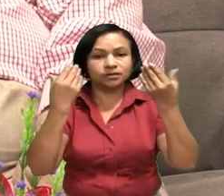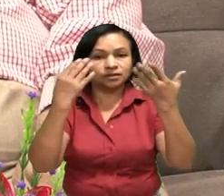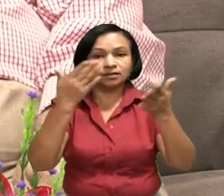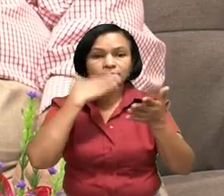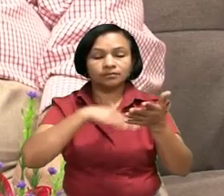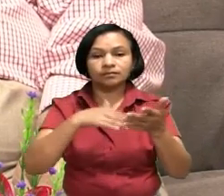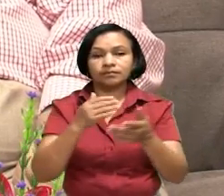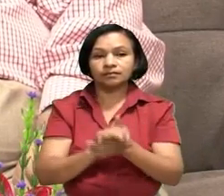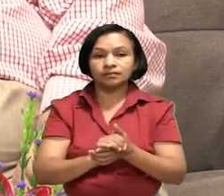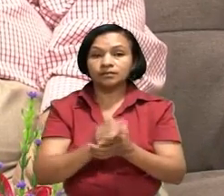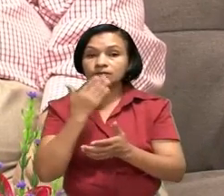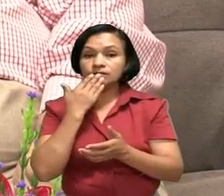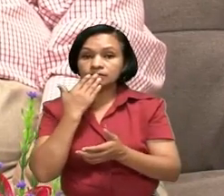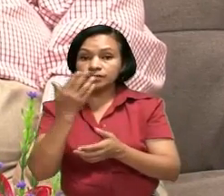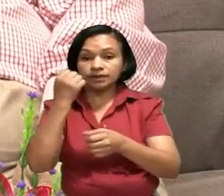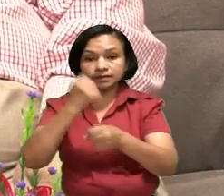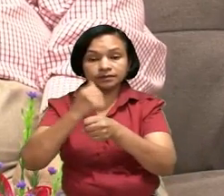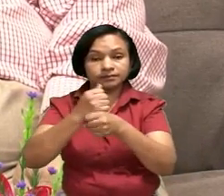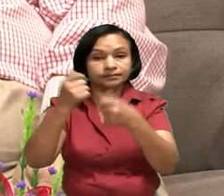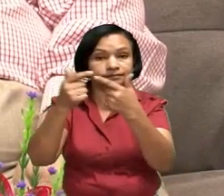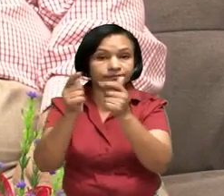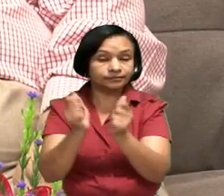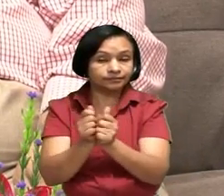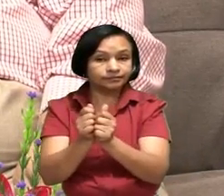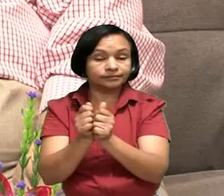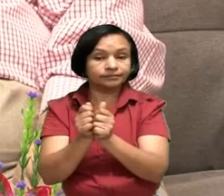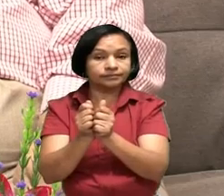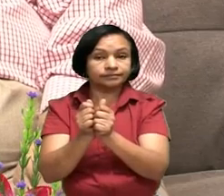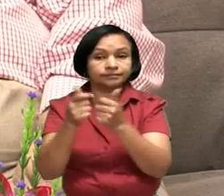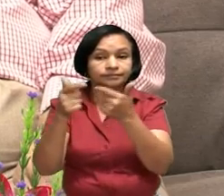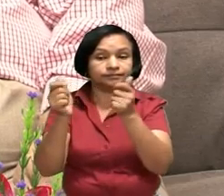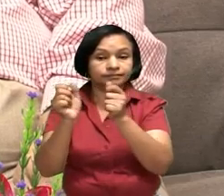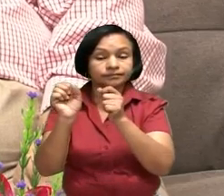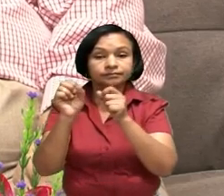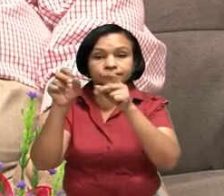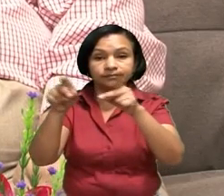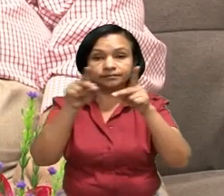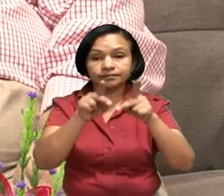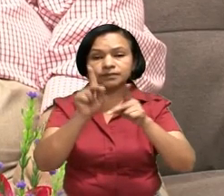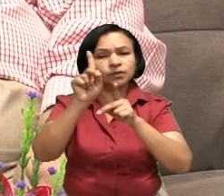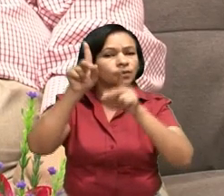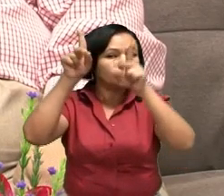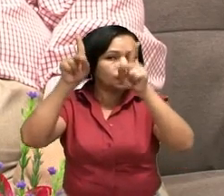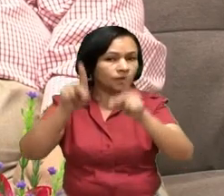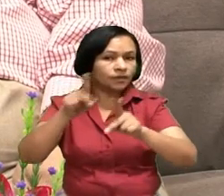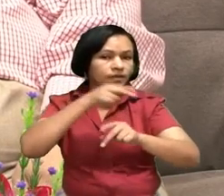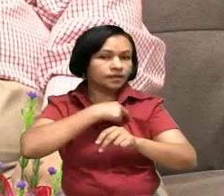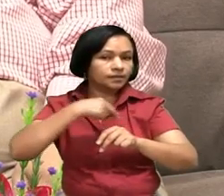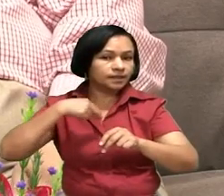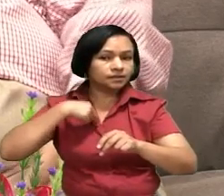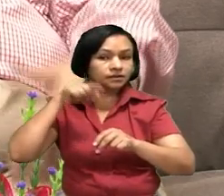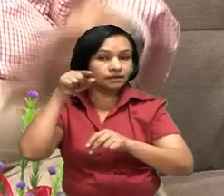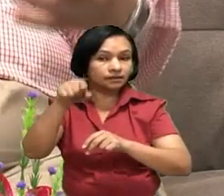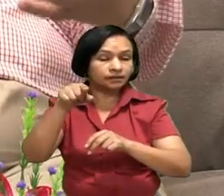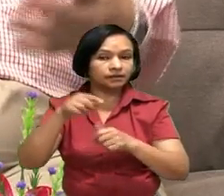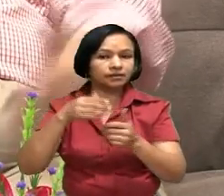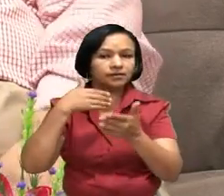trabajo que un núcleo que una sociedad o que una persona en particular están haciendo